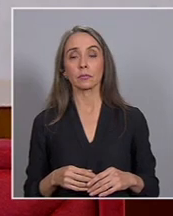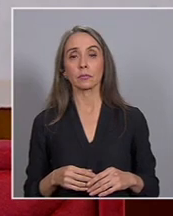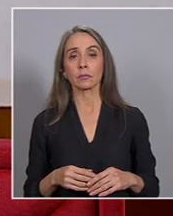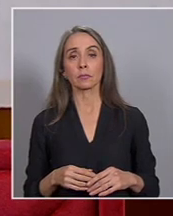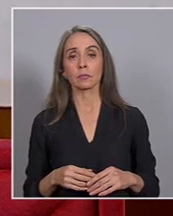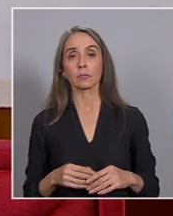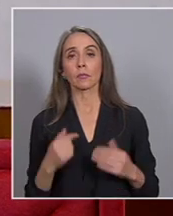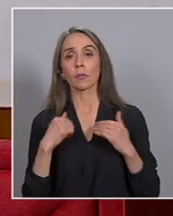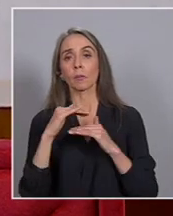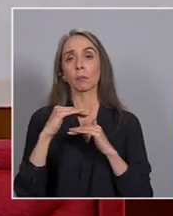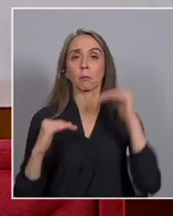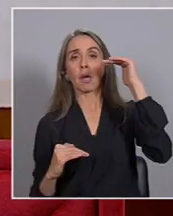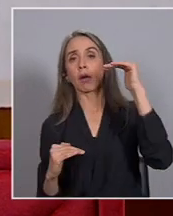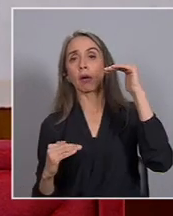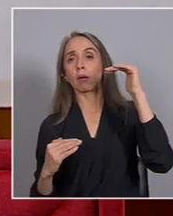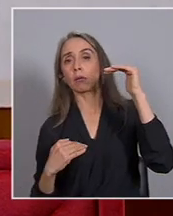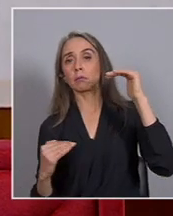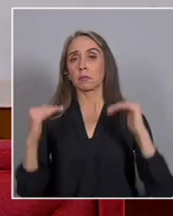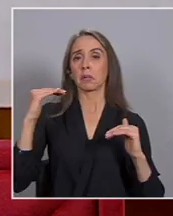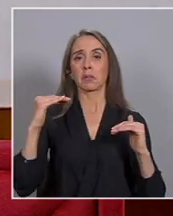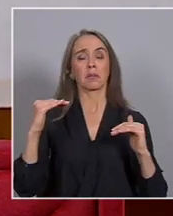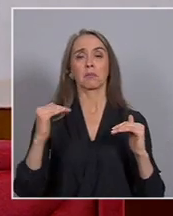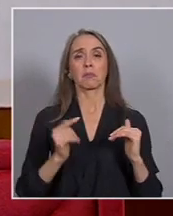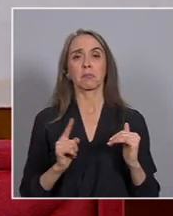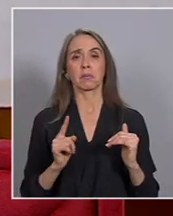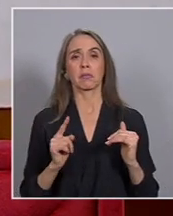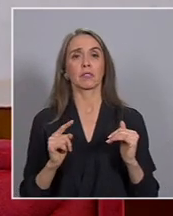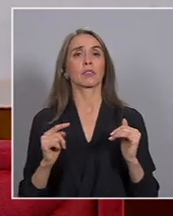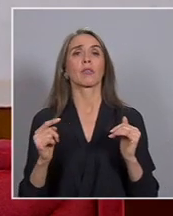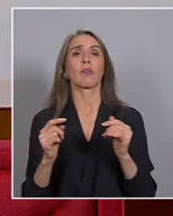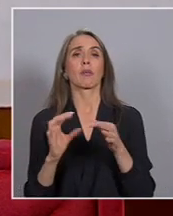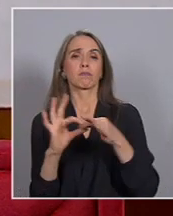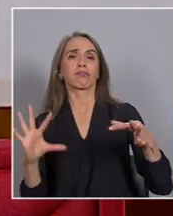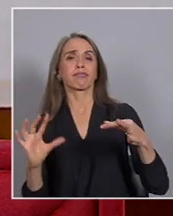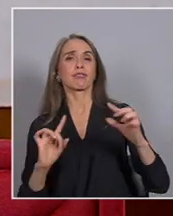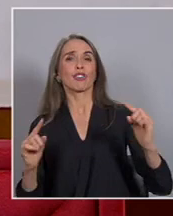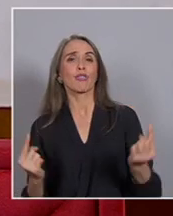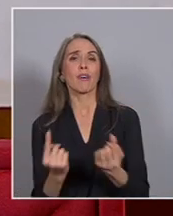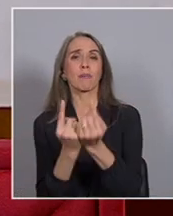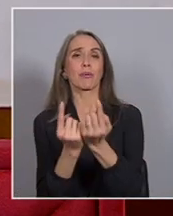de supremacía que no nos van a llevar a encontrarnos.